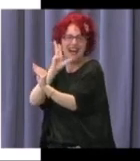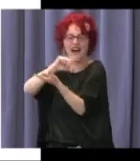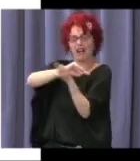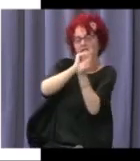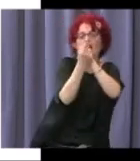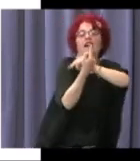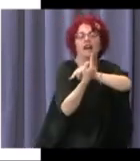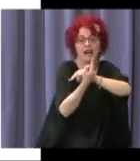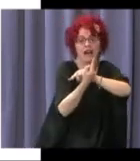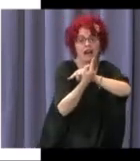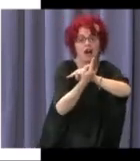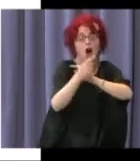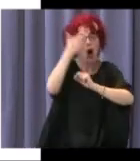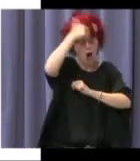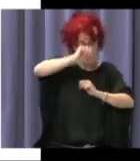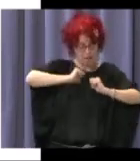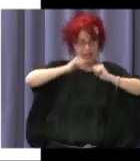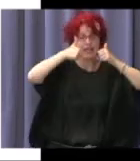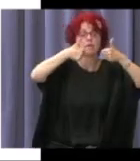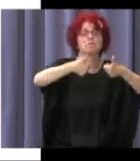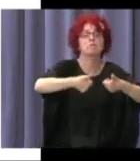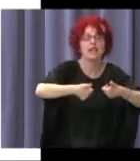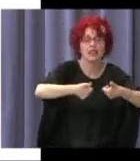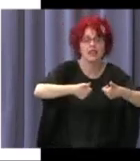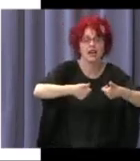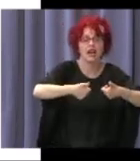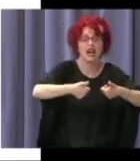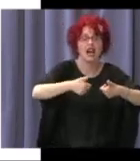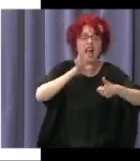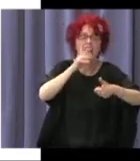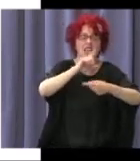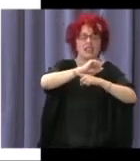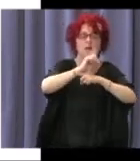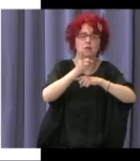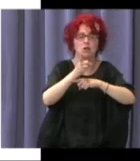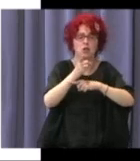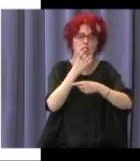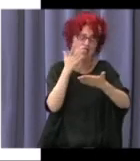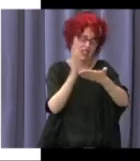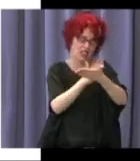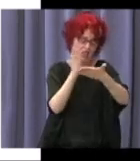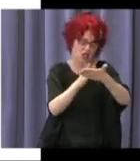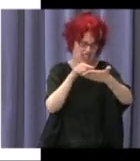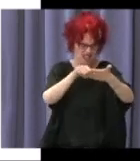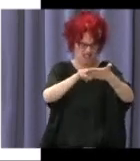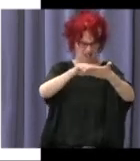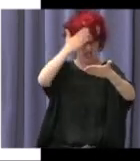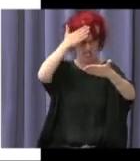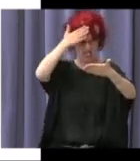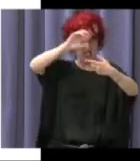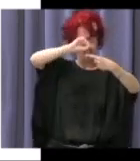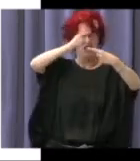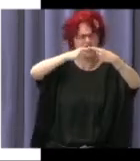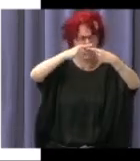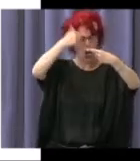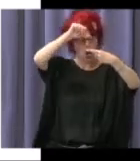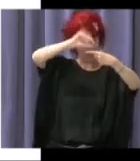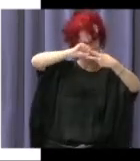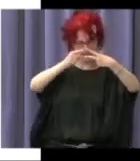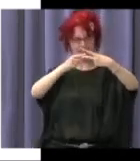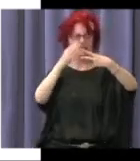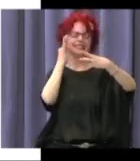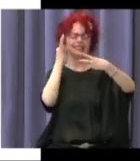masculino. ¿Que por qué el diccionario pone primero el masculino y luego el femenino? Ya lo he contado, ¿no? Androcentrismo, o sea, es que esa es la clave.